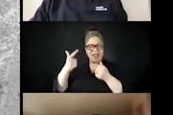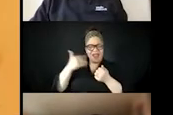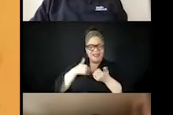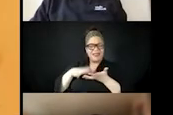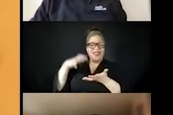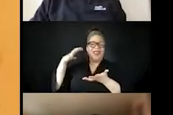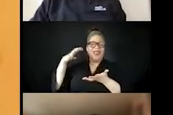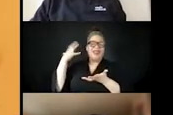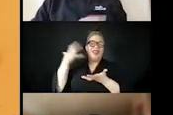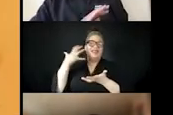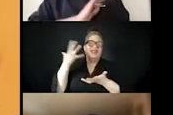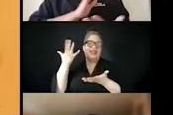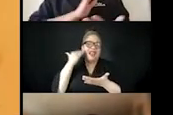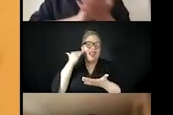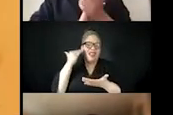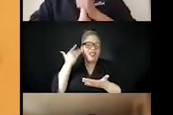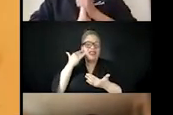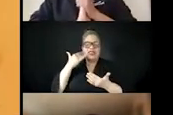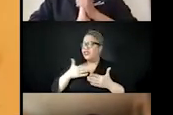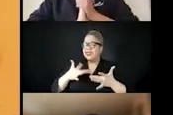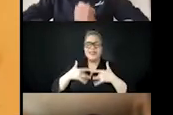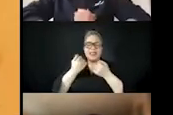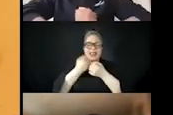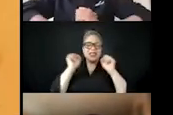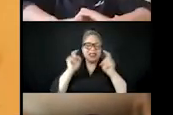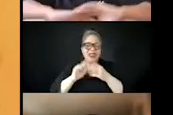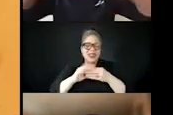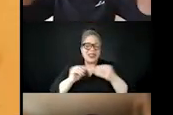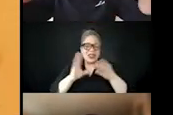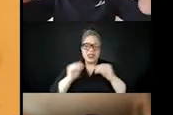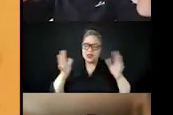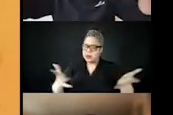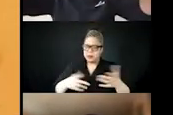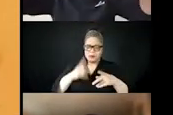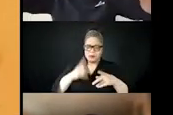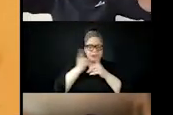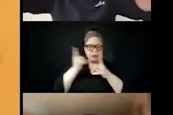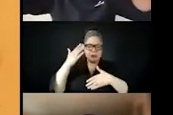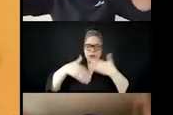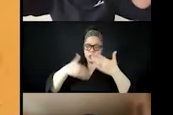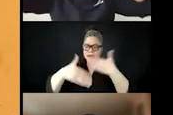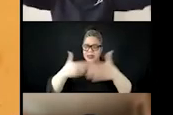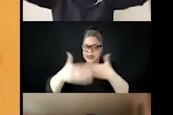una función la fuente de información entonces hay que seguirle